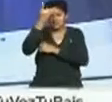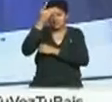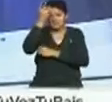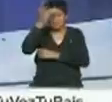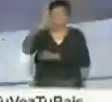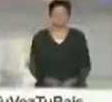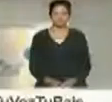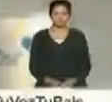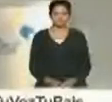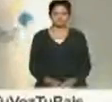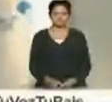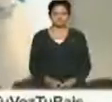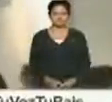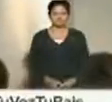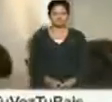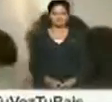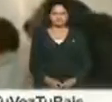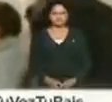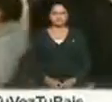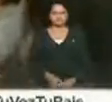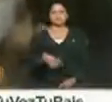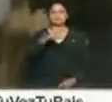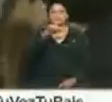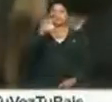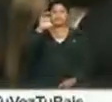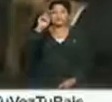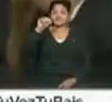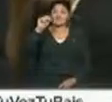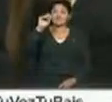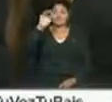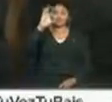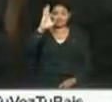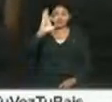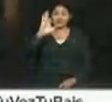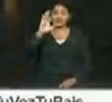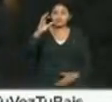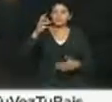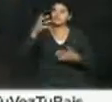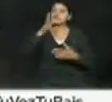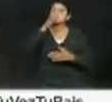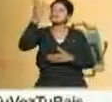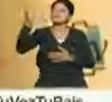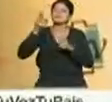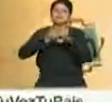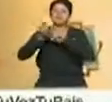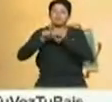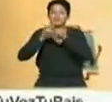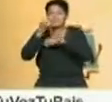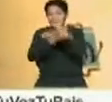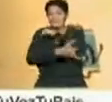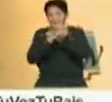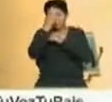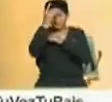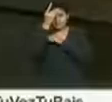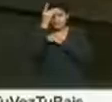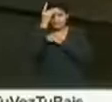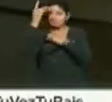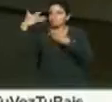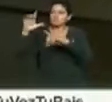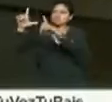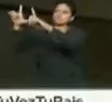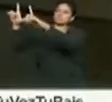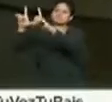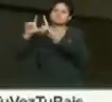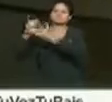violencia de género. La cooperación alemana concedió a la Corporación Nacional de Telecomunicaciones, CNT, un reconocimiento en temas